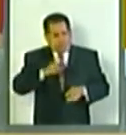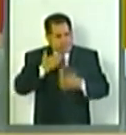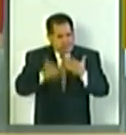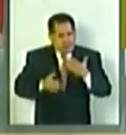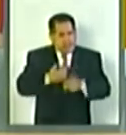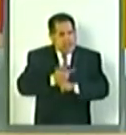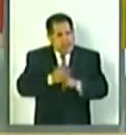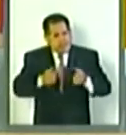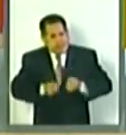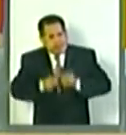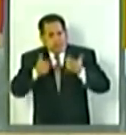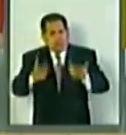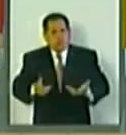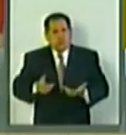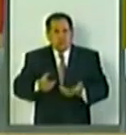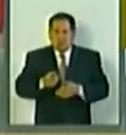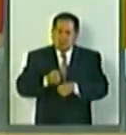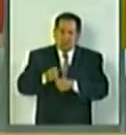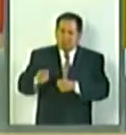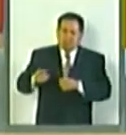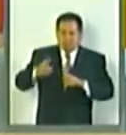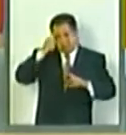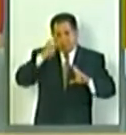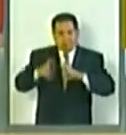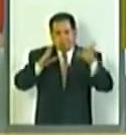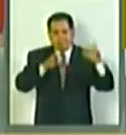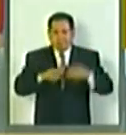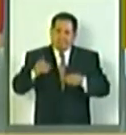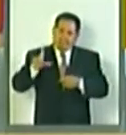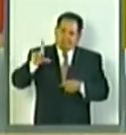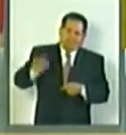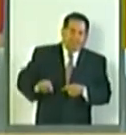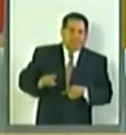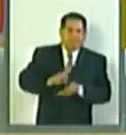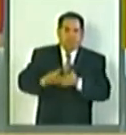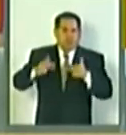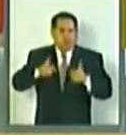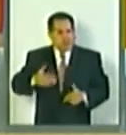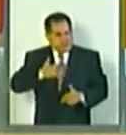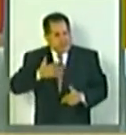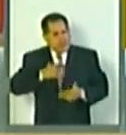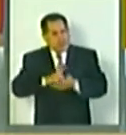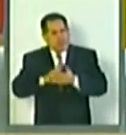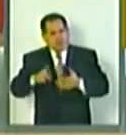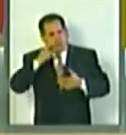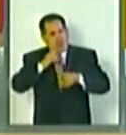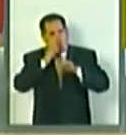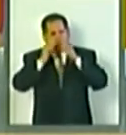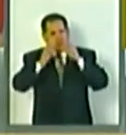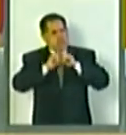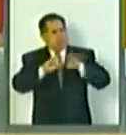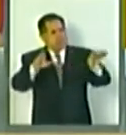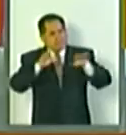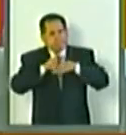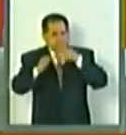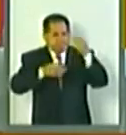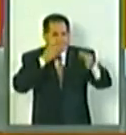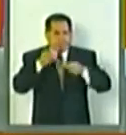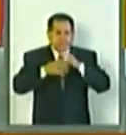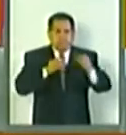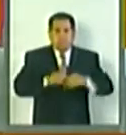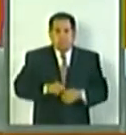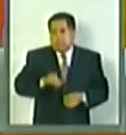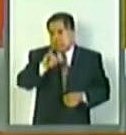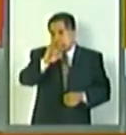de expresión y violenta su derecho humano y constitucional a comunicar. Si el